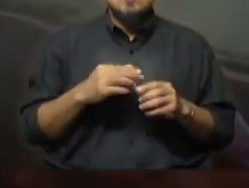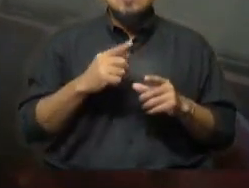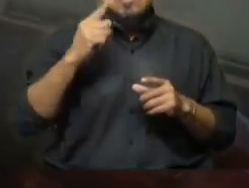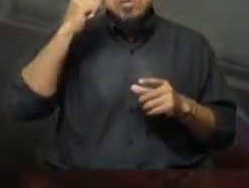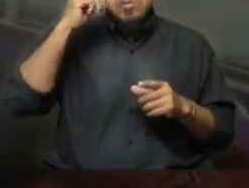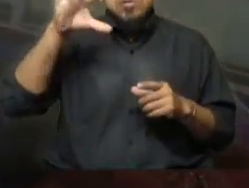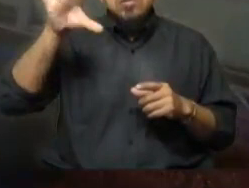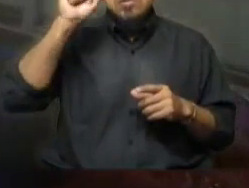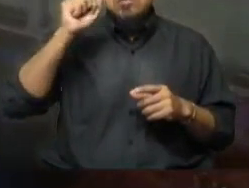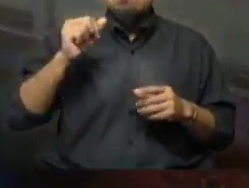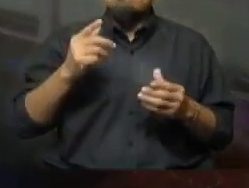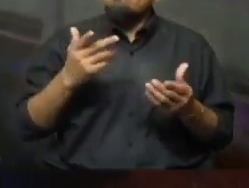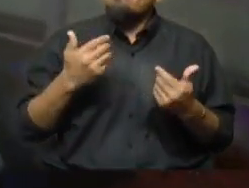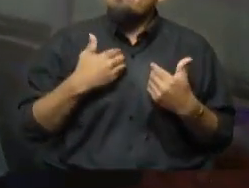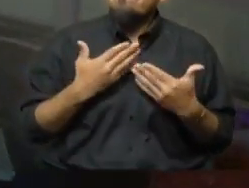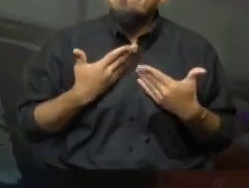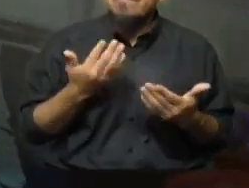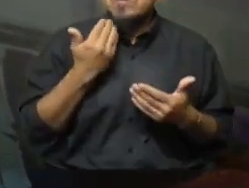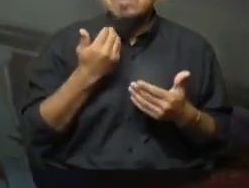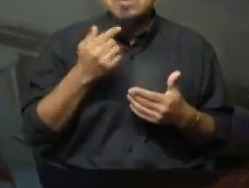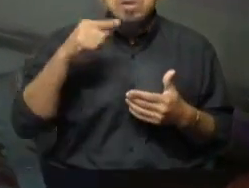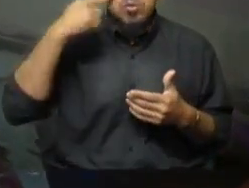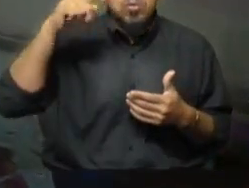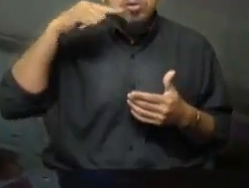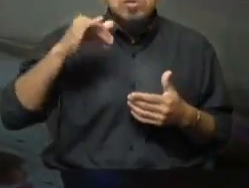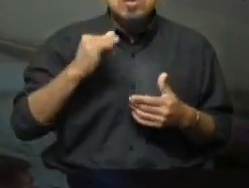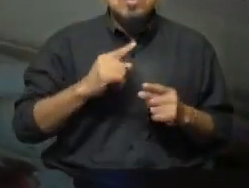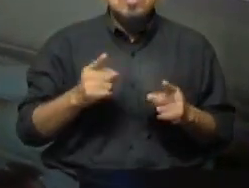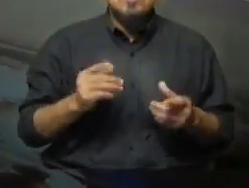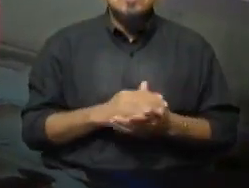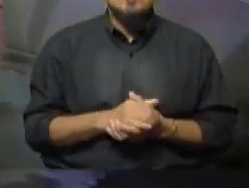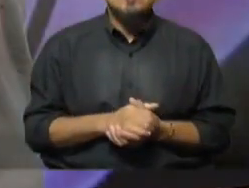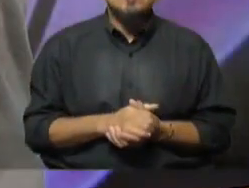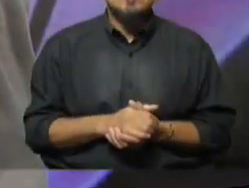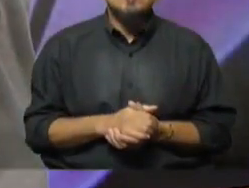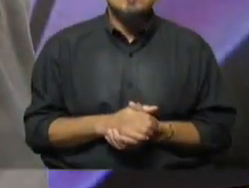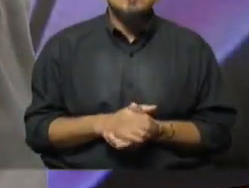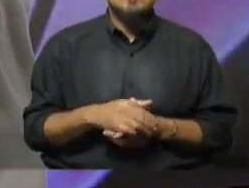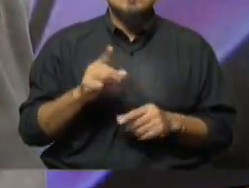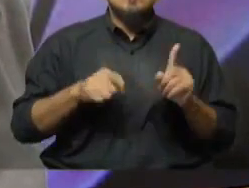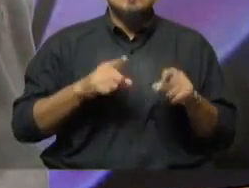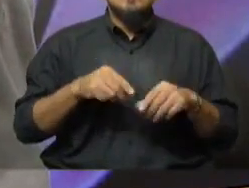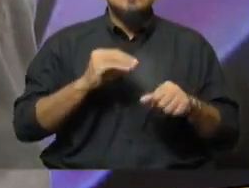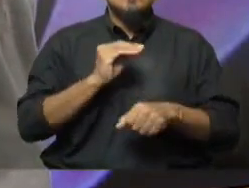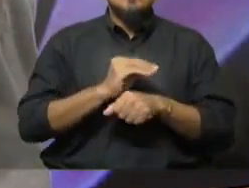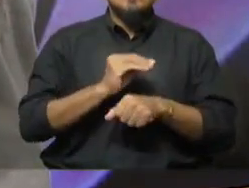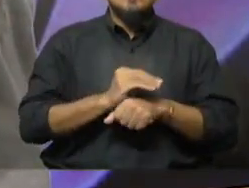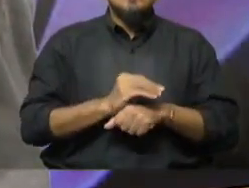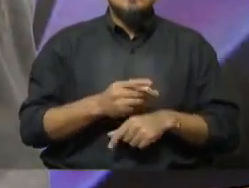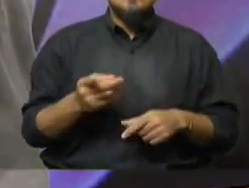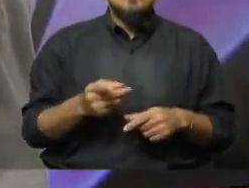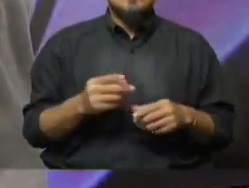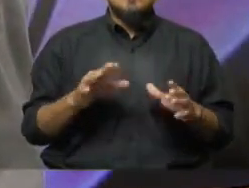mala intención, pero no podemos saberlo. Claro. Lo concreto es eso. Pamela, vos que sos gestora cultural y que, bueno, debés conocer un poco el mundo